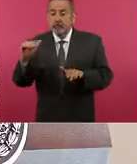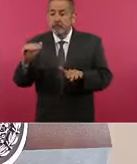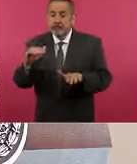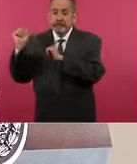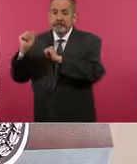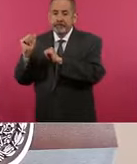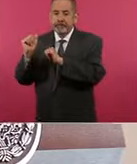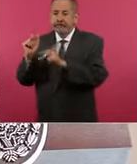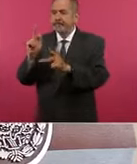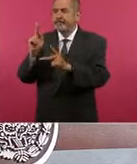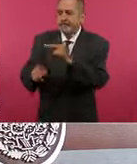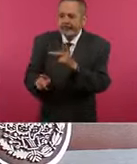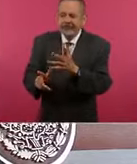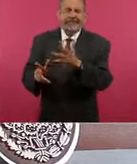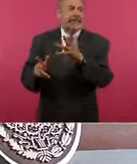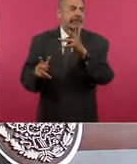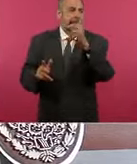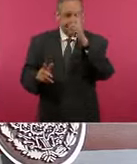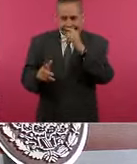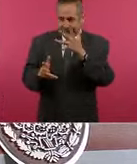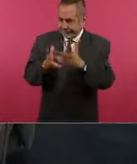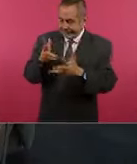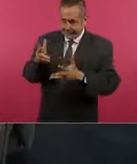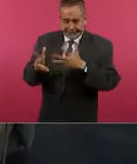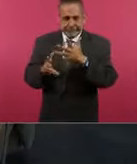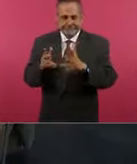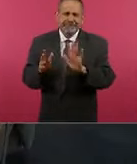una continuidad. Me iba a quedar, sí,